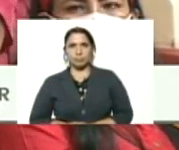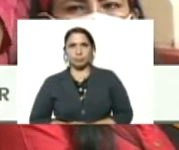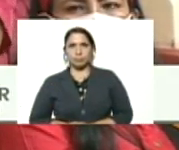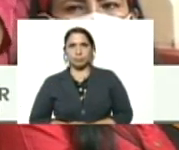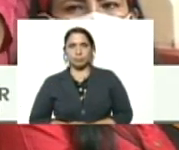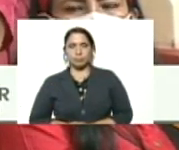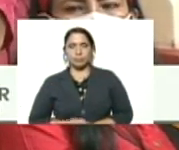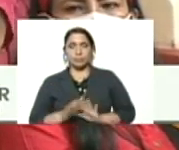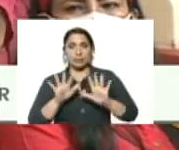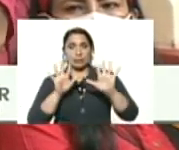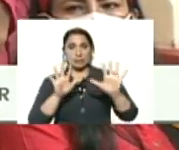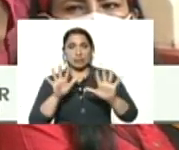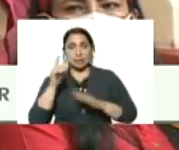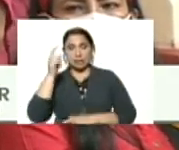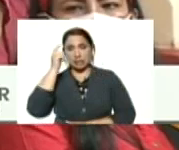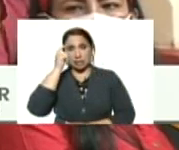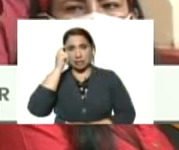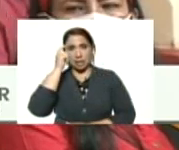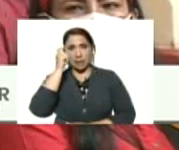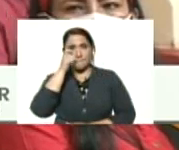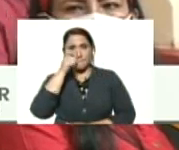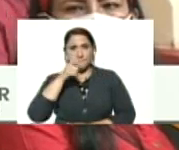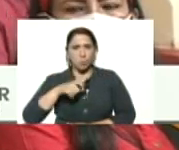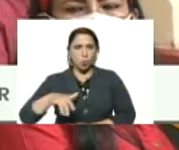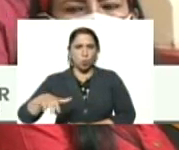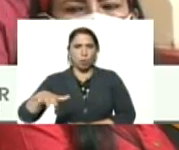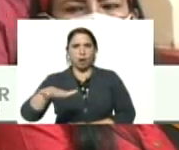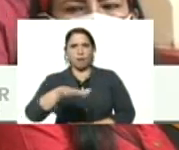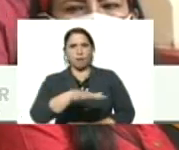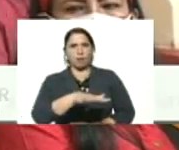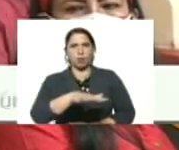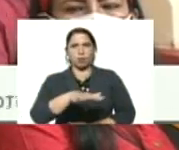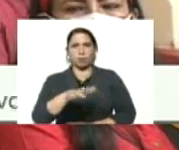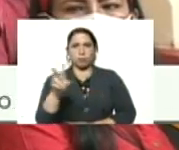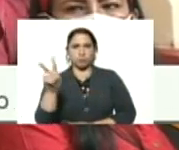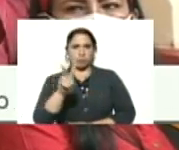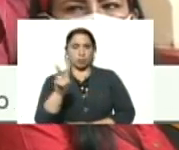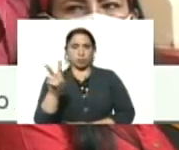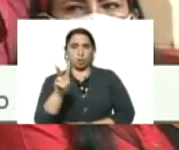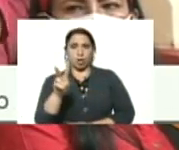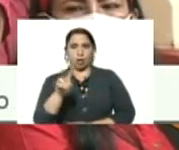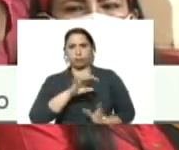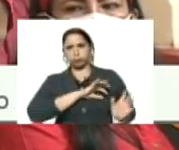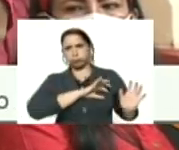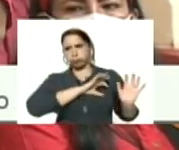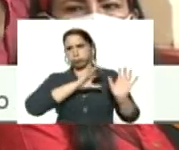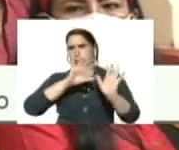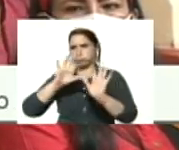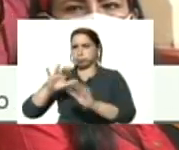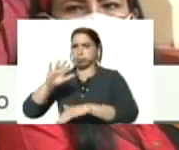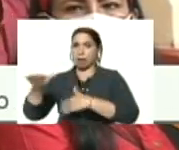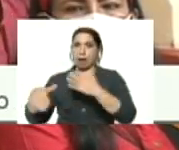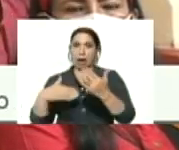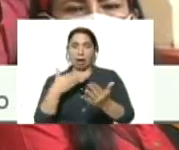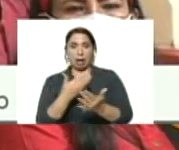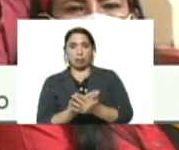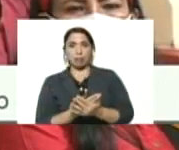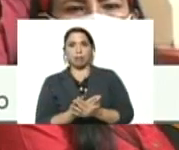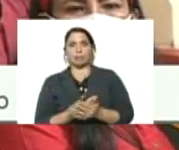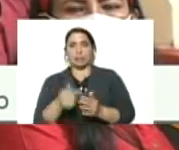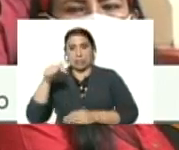esos 10 días, pueblo de toda Venezuela. Luego venirnos desde allá hasta aquí, yo le contaba a algunas